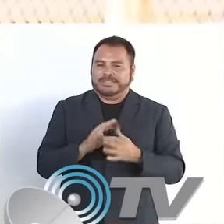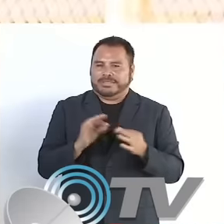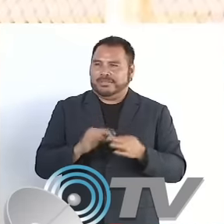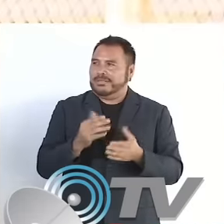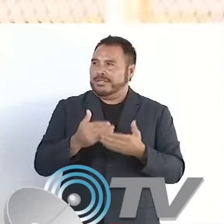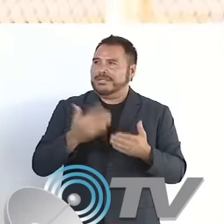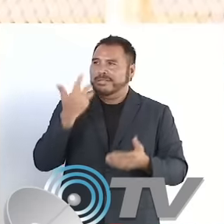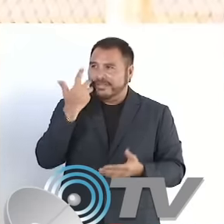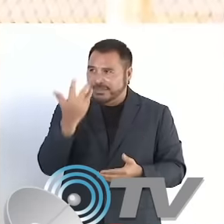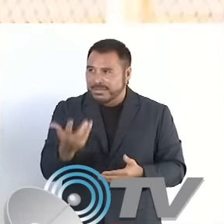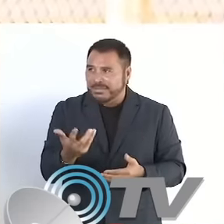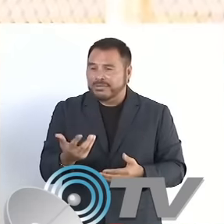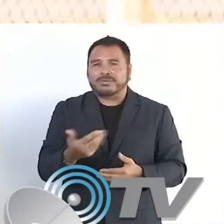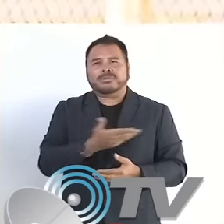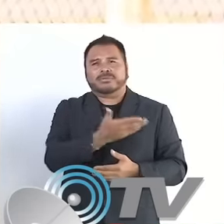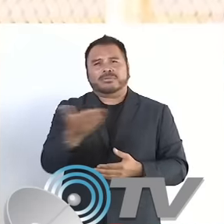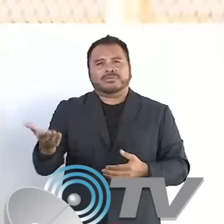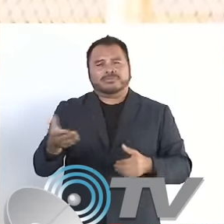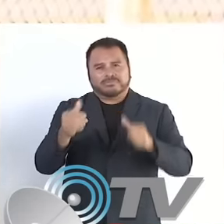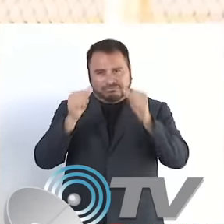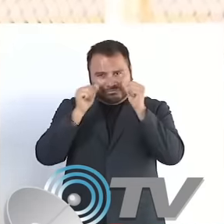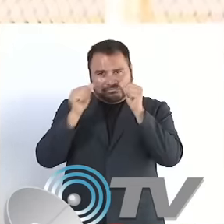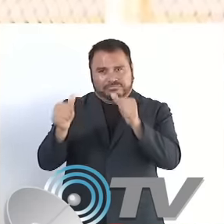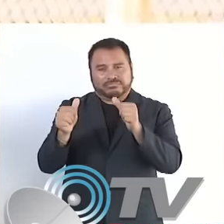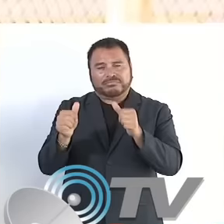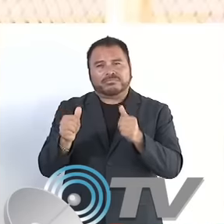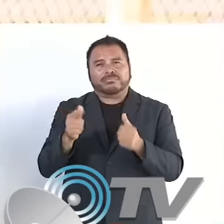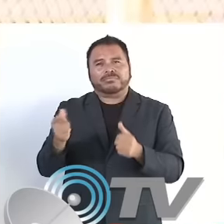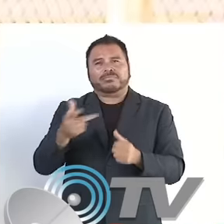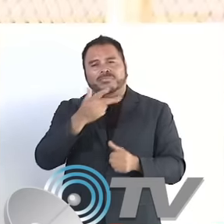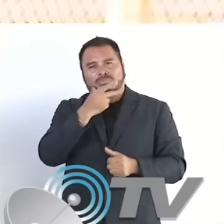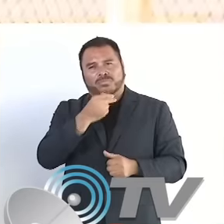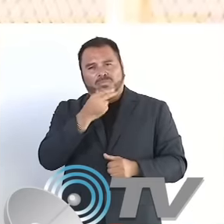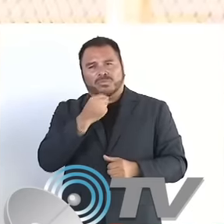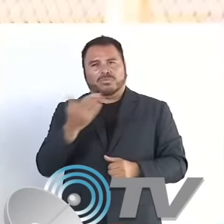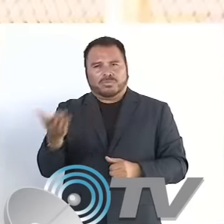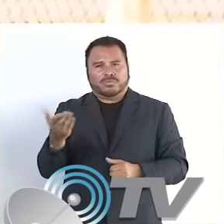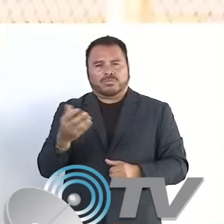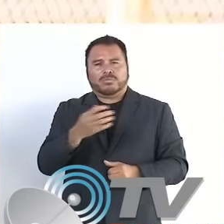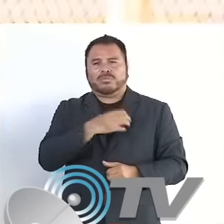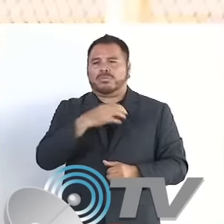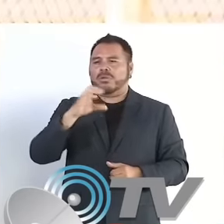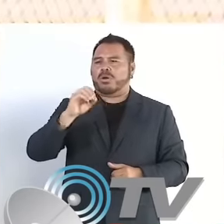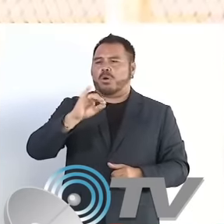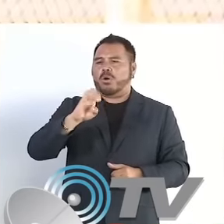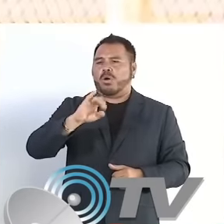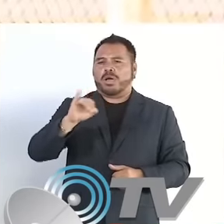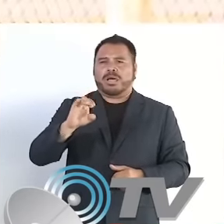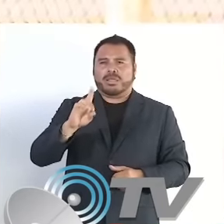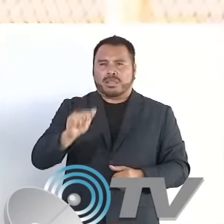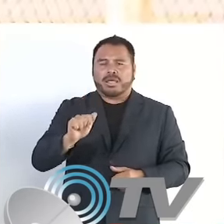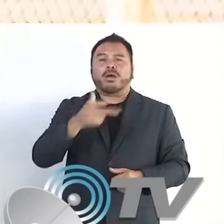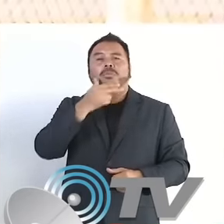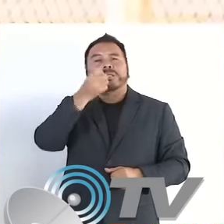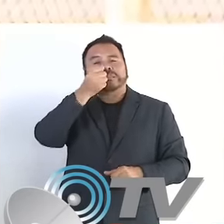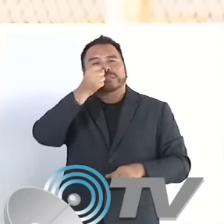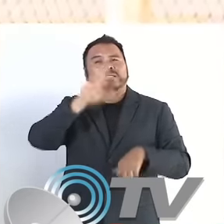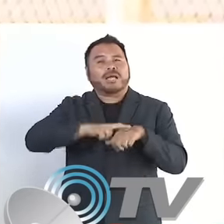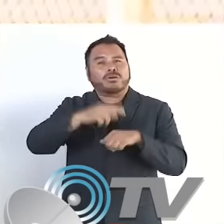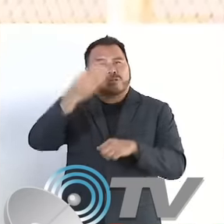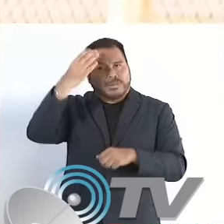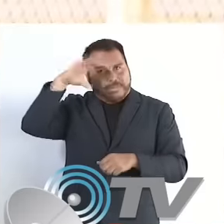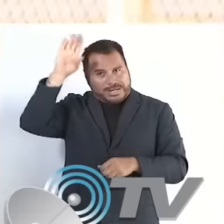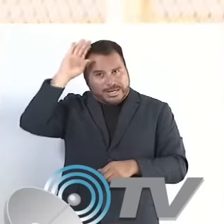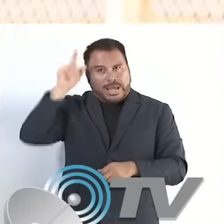que escuchemos al almirante Ojeda, secretario de Marina,